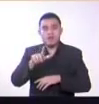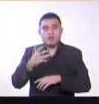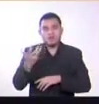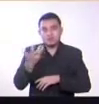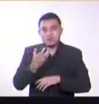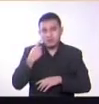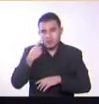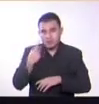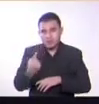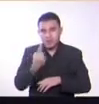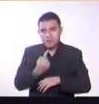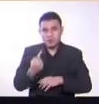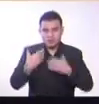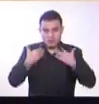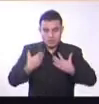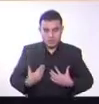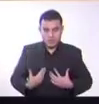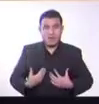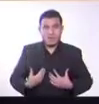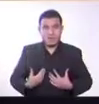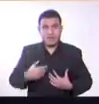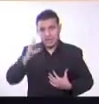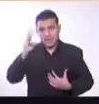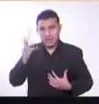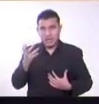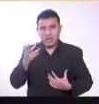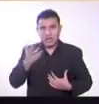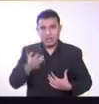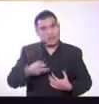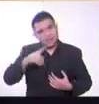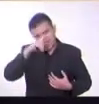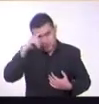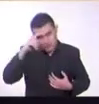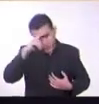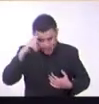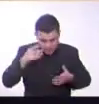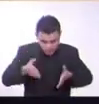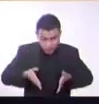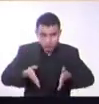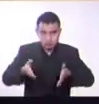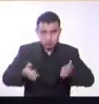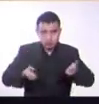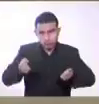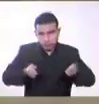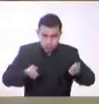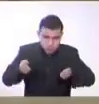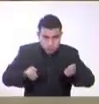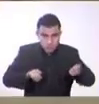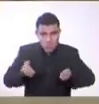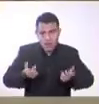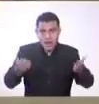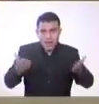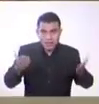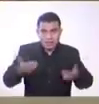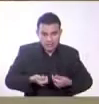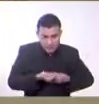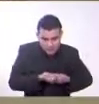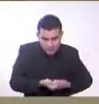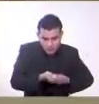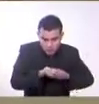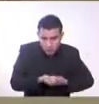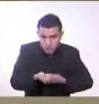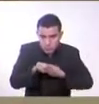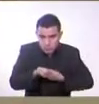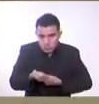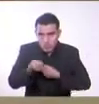personas con su camisa distintiva de fovial trabajando en las carreteras, ¿verdad? En las vías. Haciendo la limpieza para que no haya,